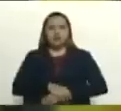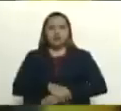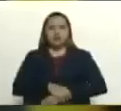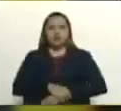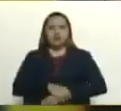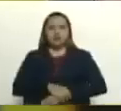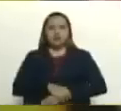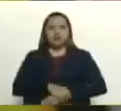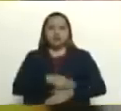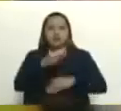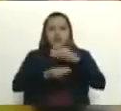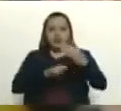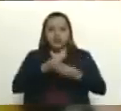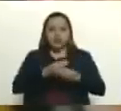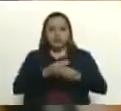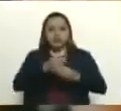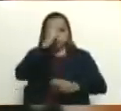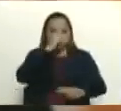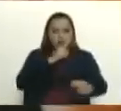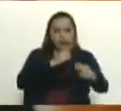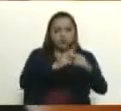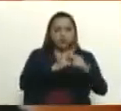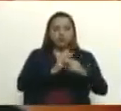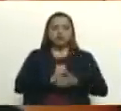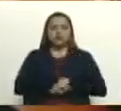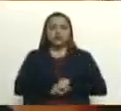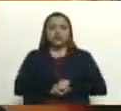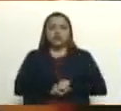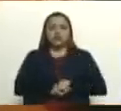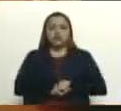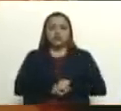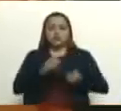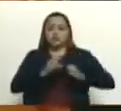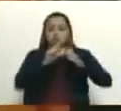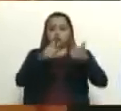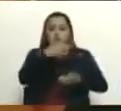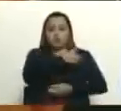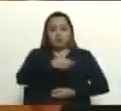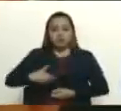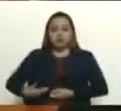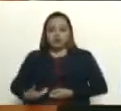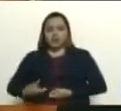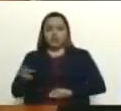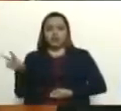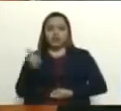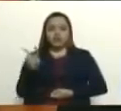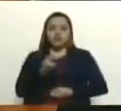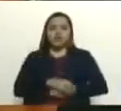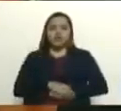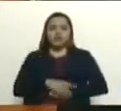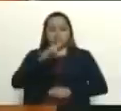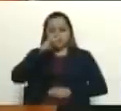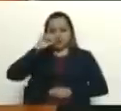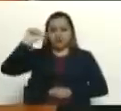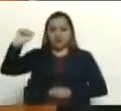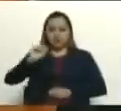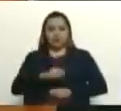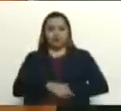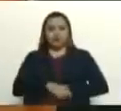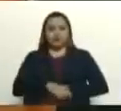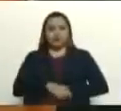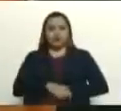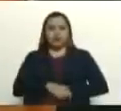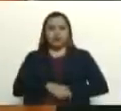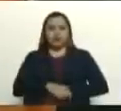sus condolencias, entre ellos el presidente constitucional de la República Bolivariana de Venezuela, Nicolás Maduro Moros, quien